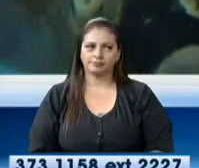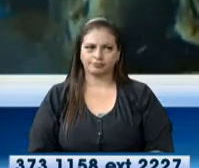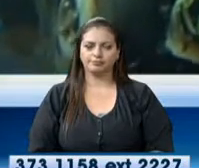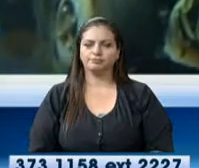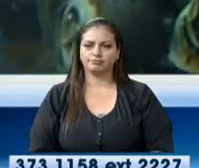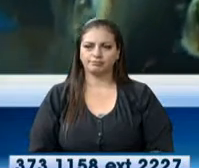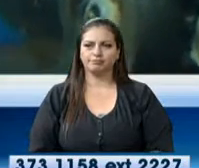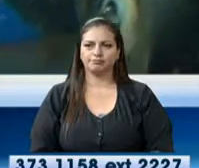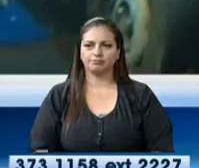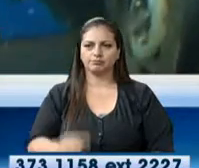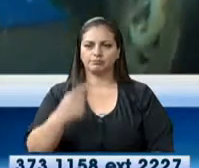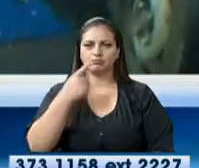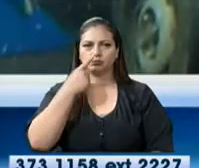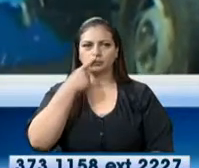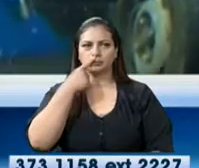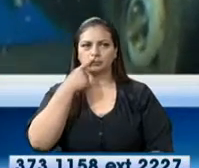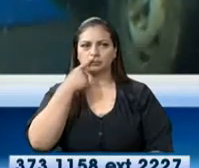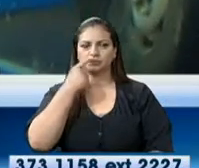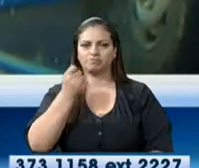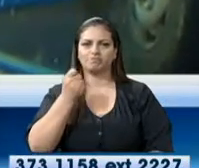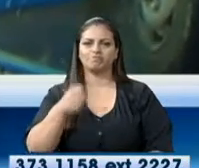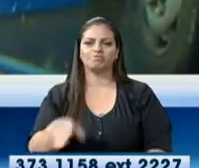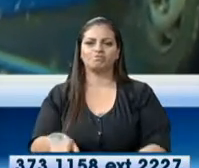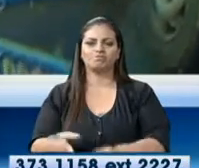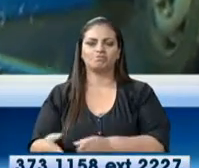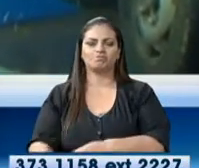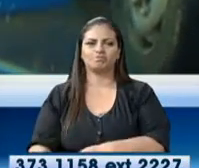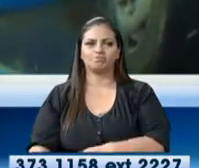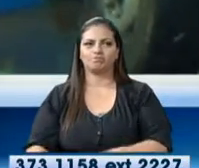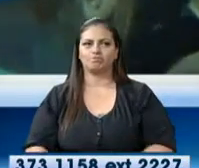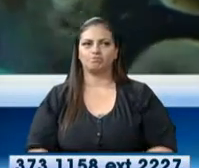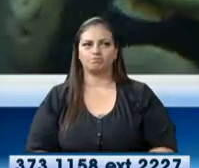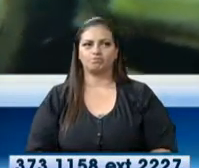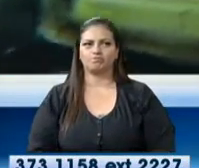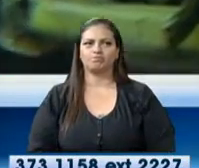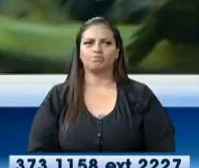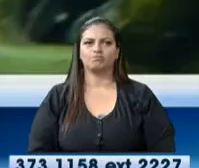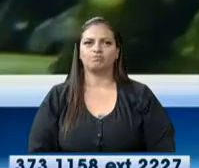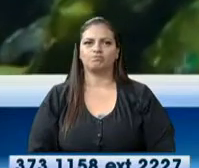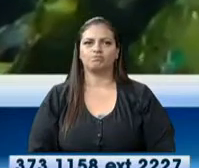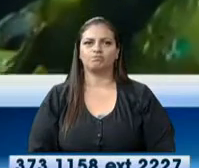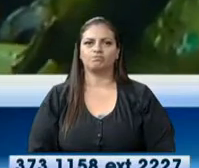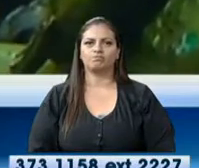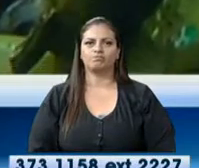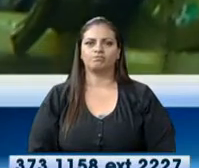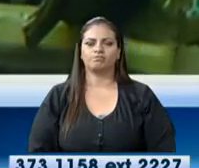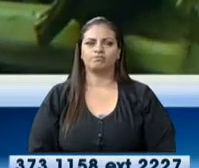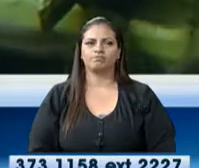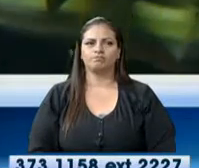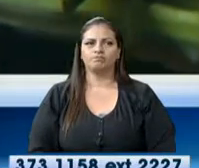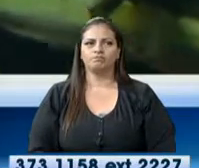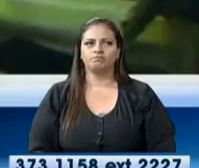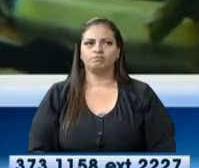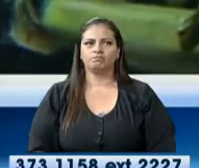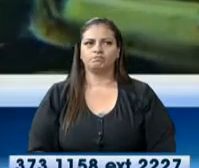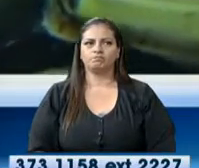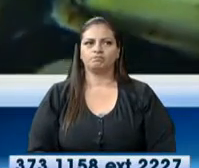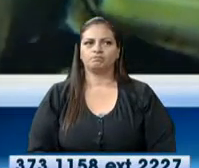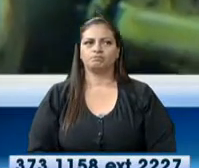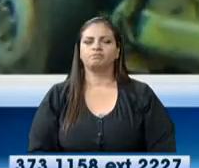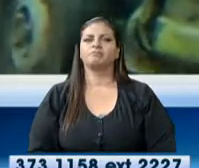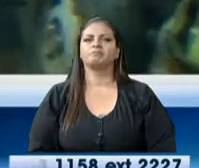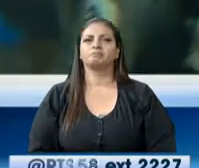vida a una persona? Sucedió aquí al norte de la ciudad. En el sector de la Atarazana, ¿no? Así es, en el sector de la ciudad de la